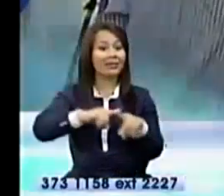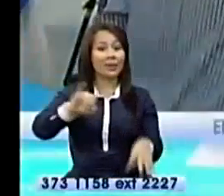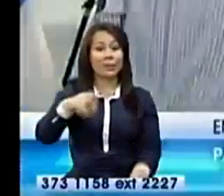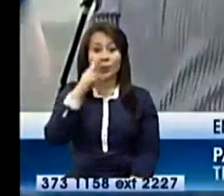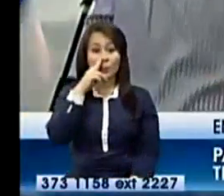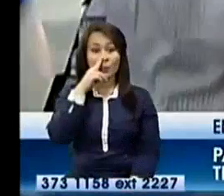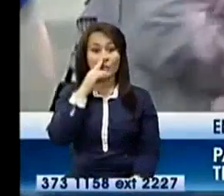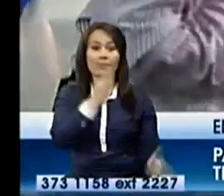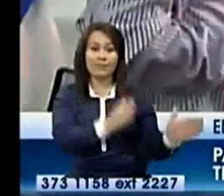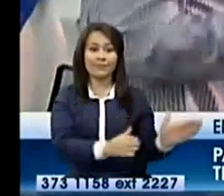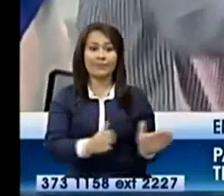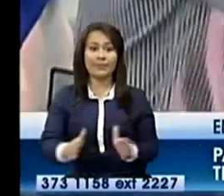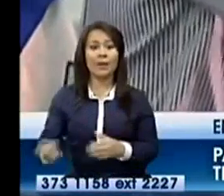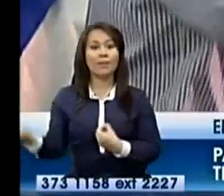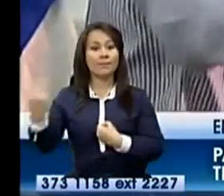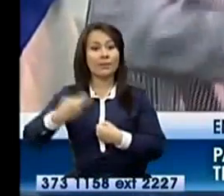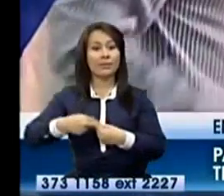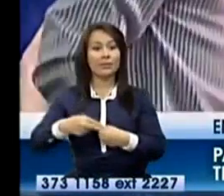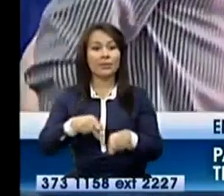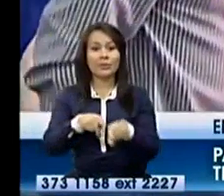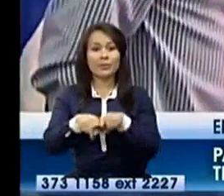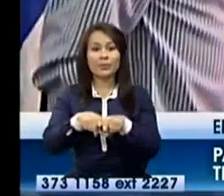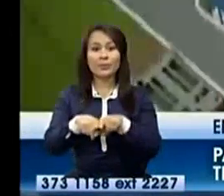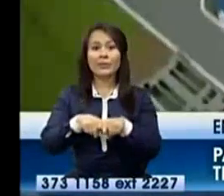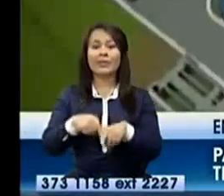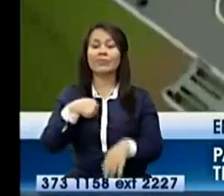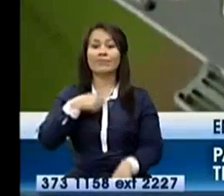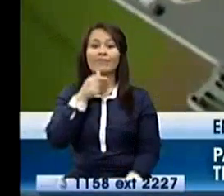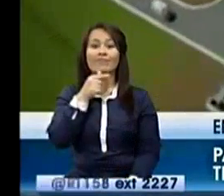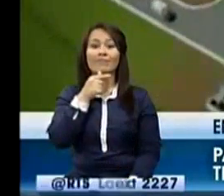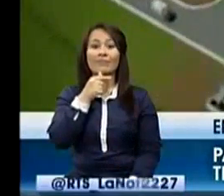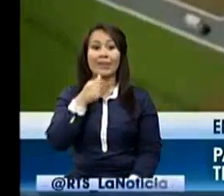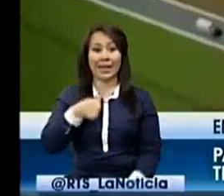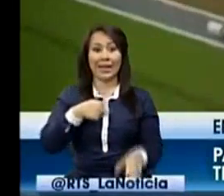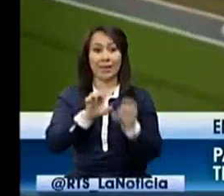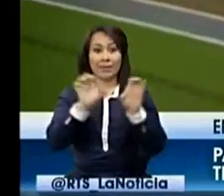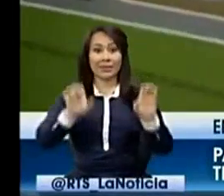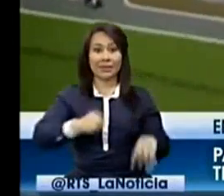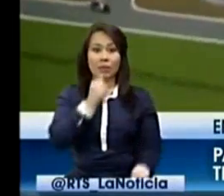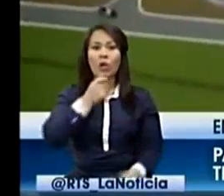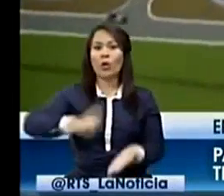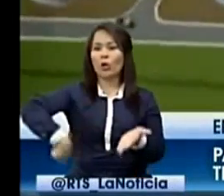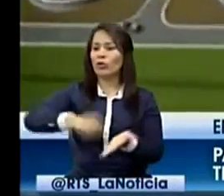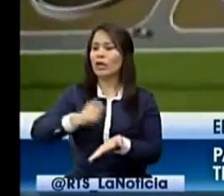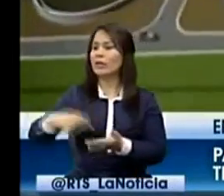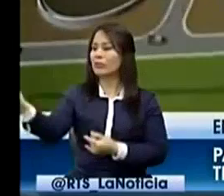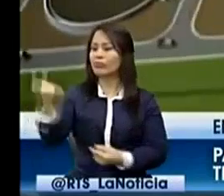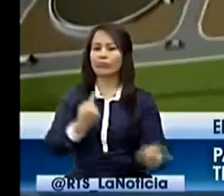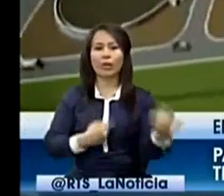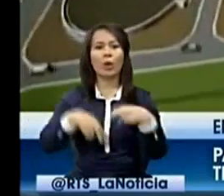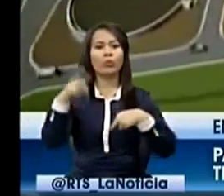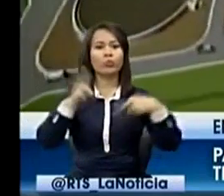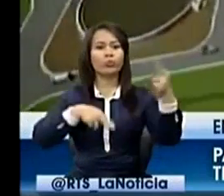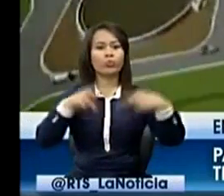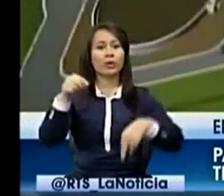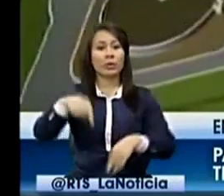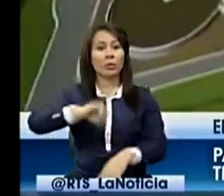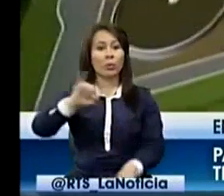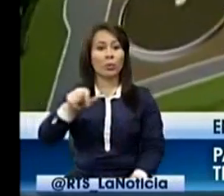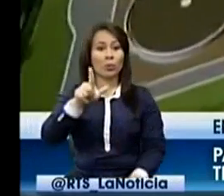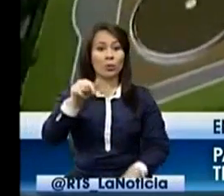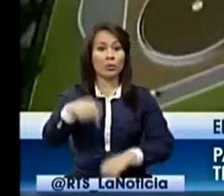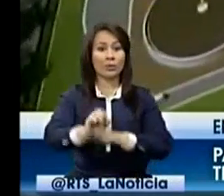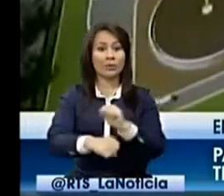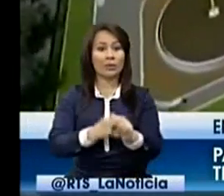cumple el proceso de licitación y posterior contratación para empezar la obra en julio de este año se prevé